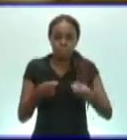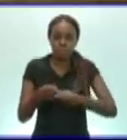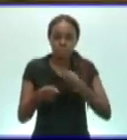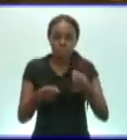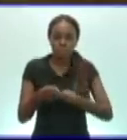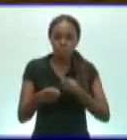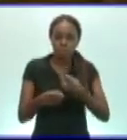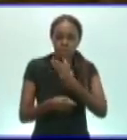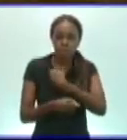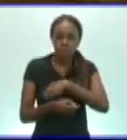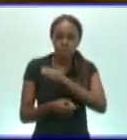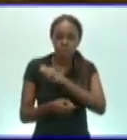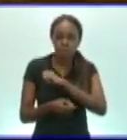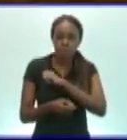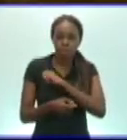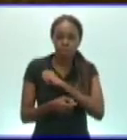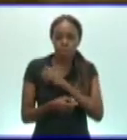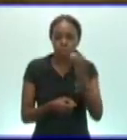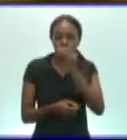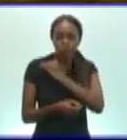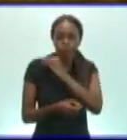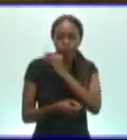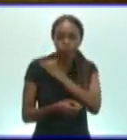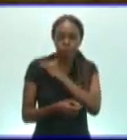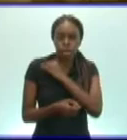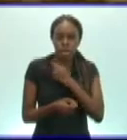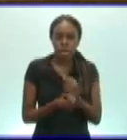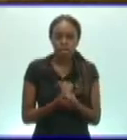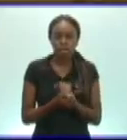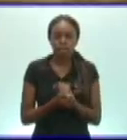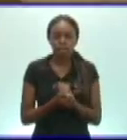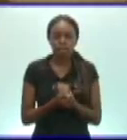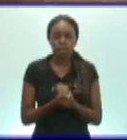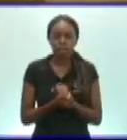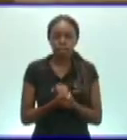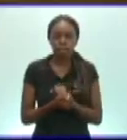columna española que, avisada, llega de refuerzo.